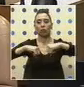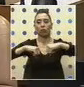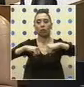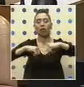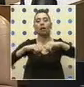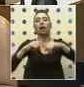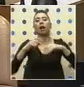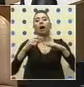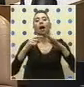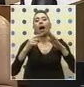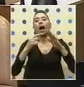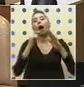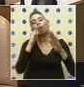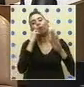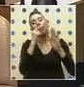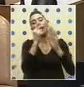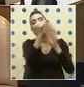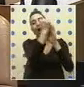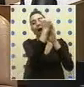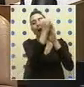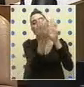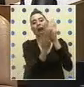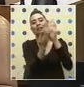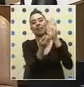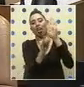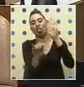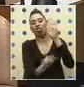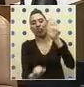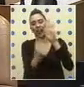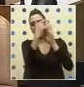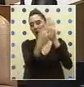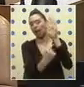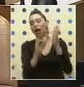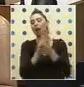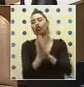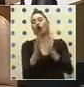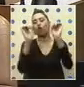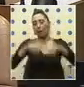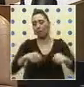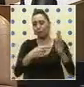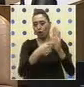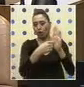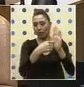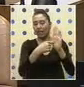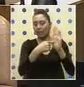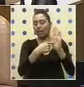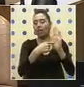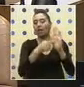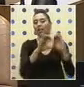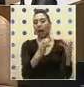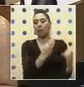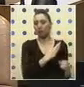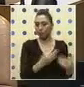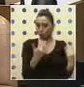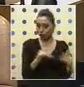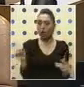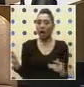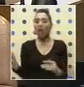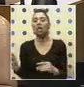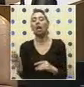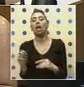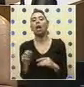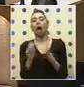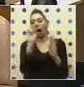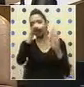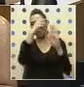A a la Z, lo que ya había aprobado la Cámara de Diputados, le hace un agregado. No sé si